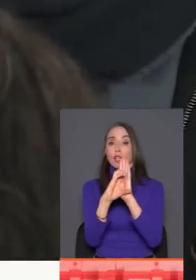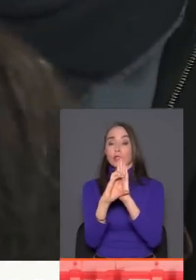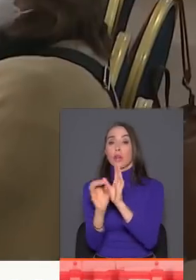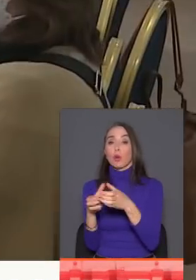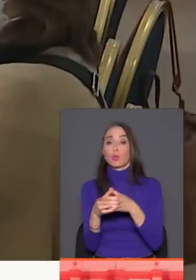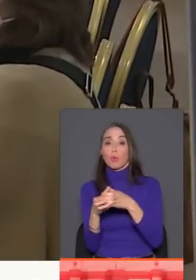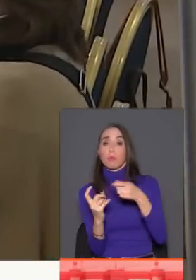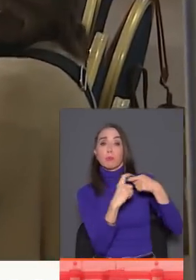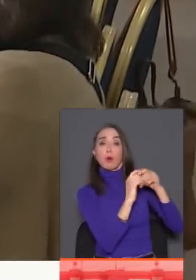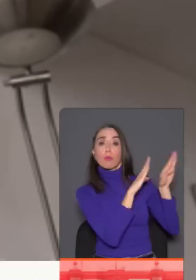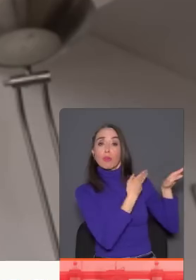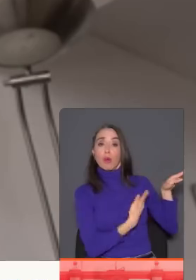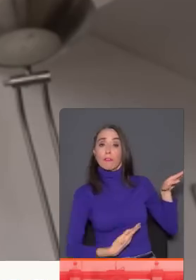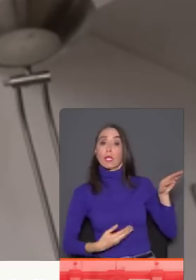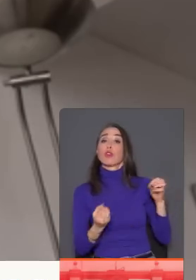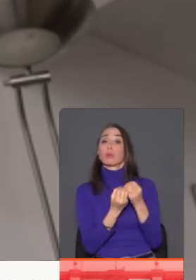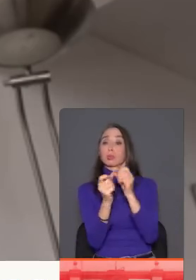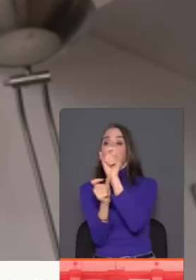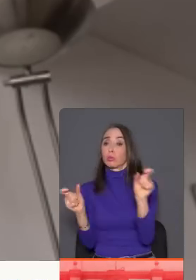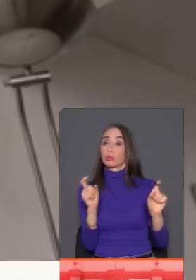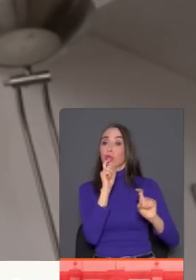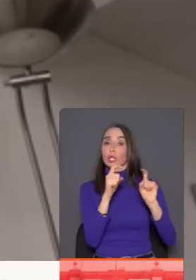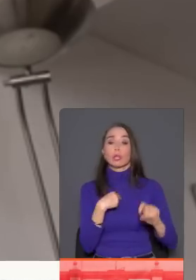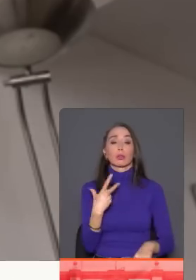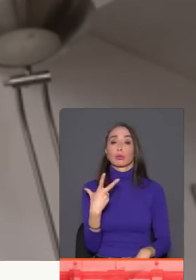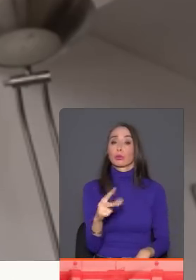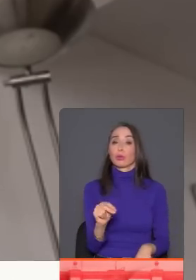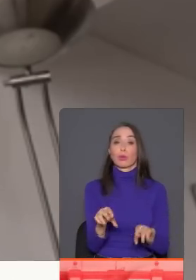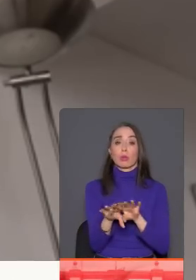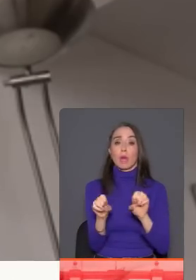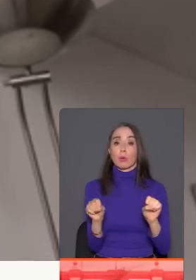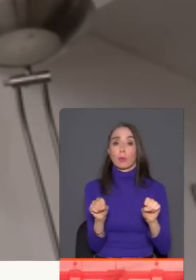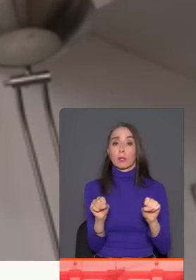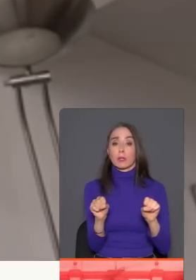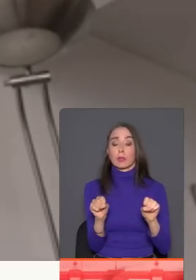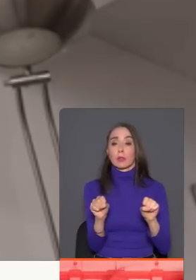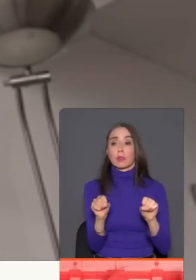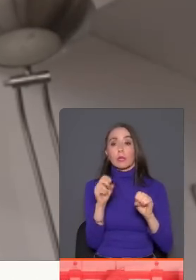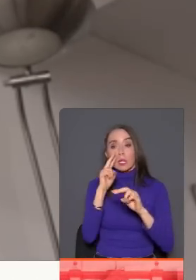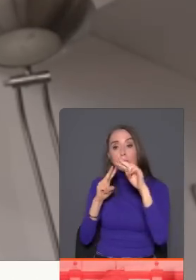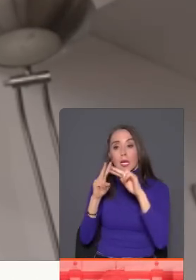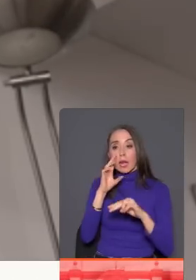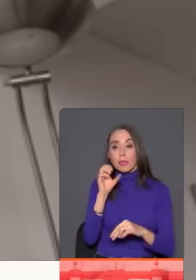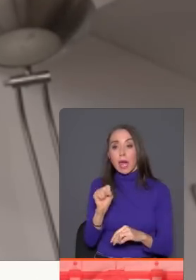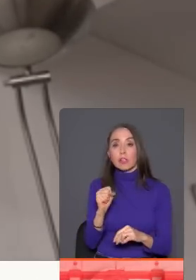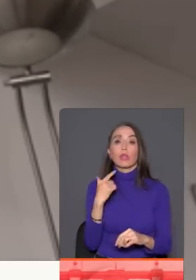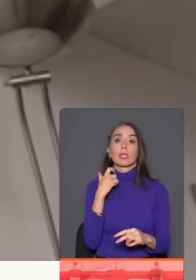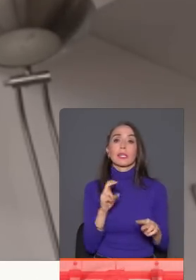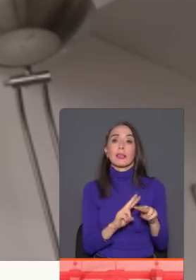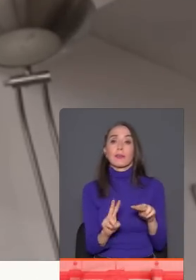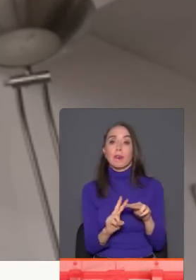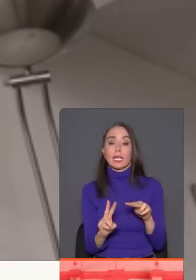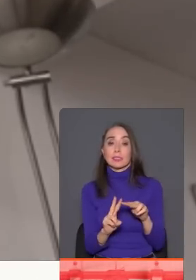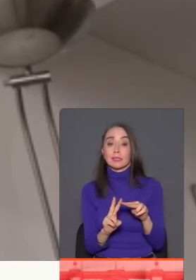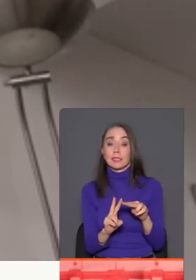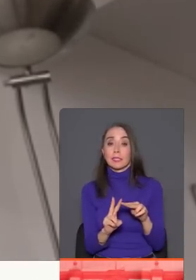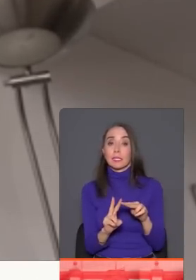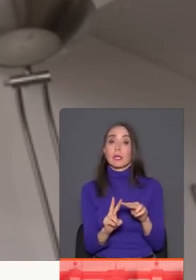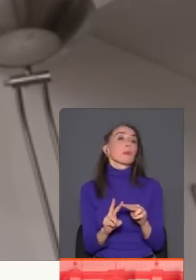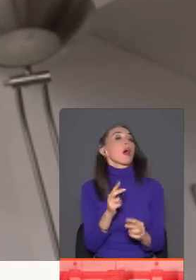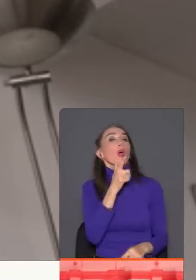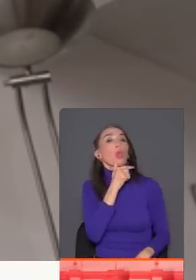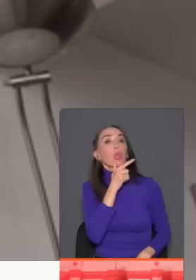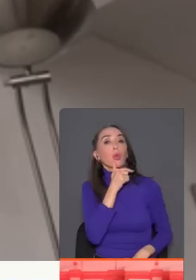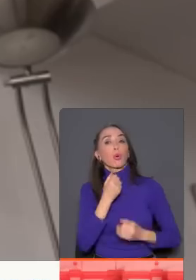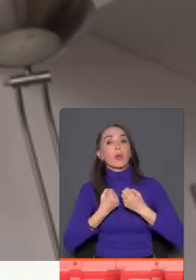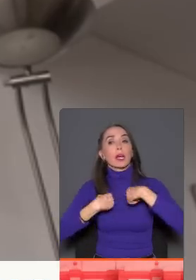habían levantado críticas yo no comparto el diagnóstico que se desarrolló el tipo de acción que conduzca a poner en duda las pruebas